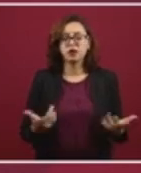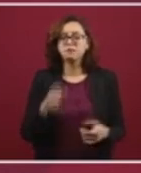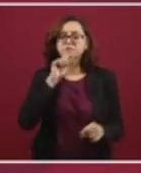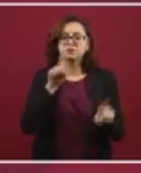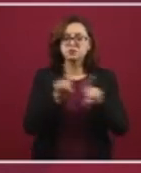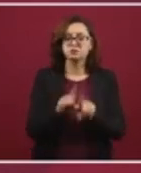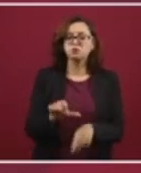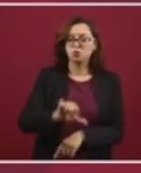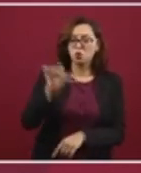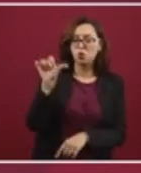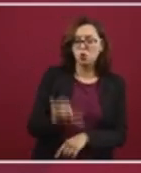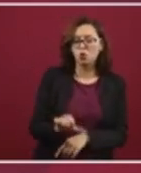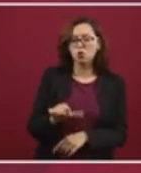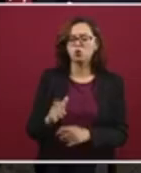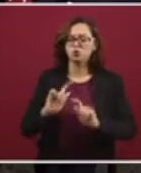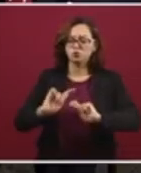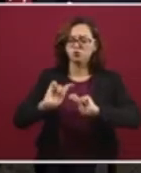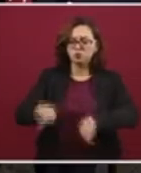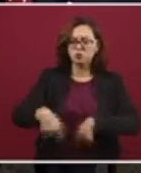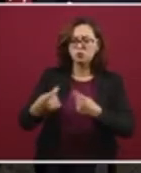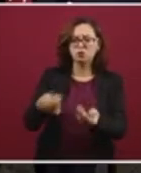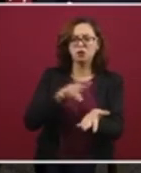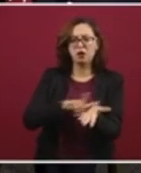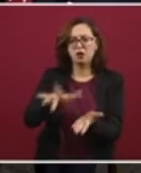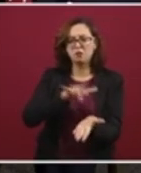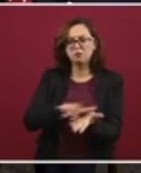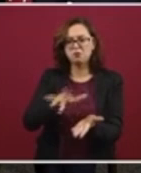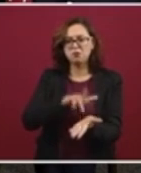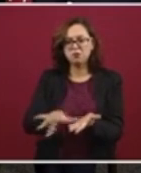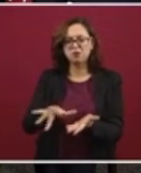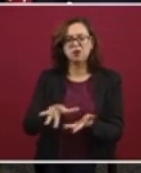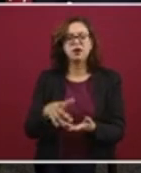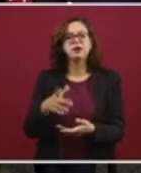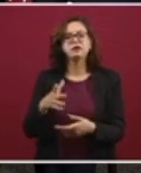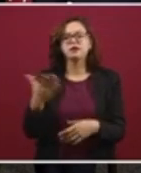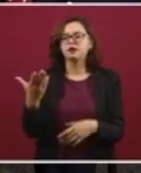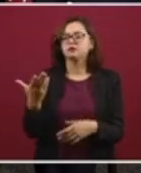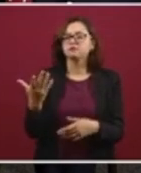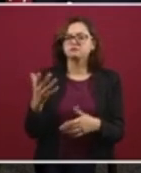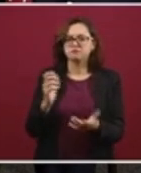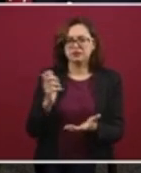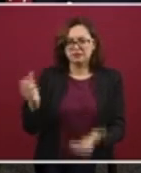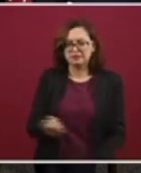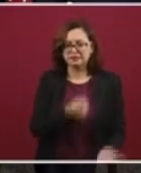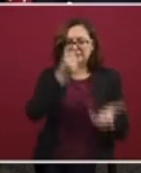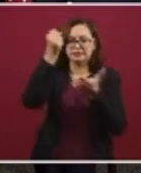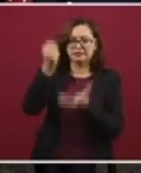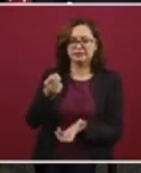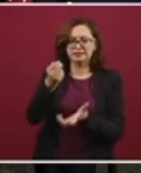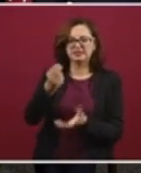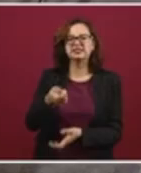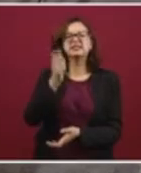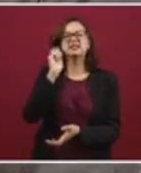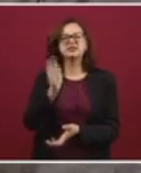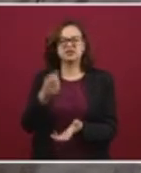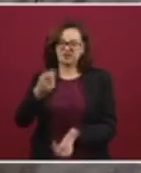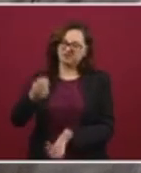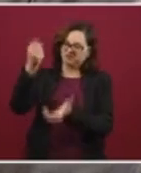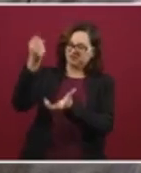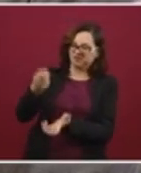entregar los apoyos de la subasta de terrenos y de